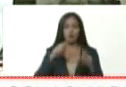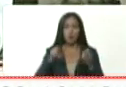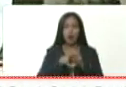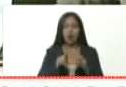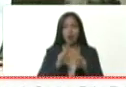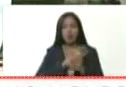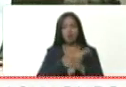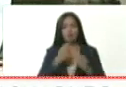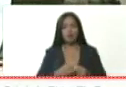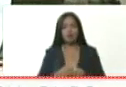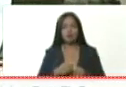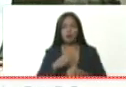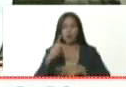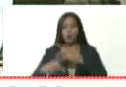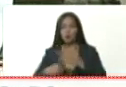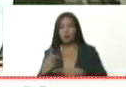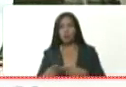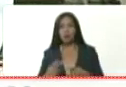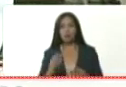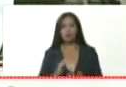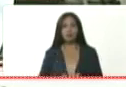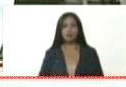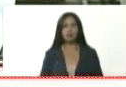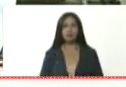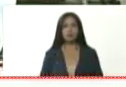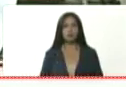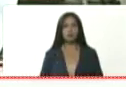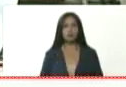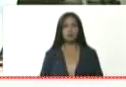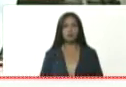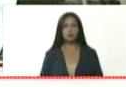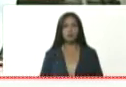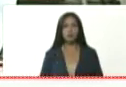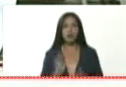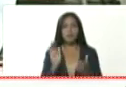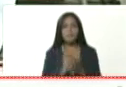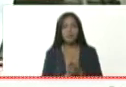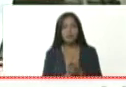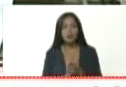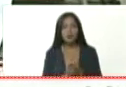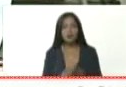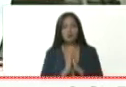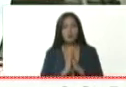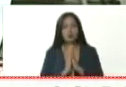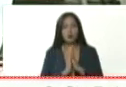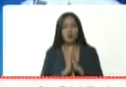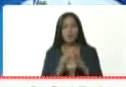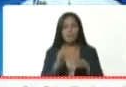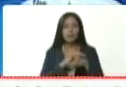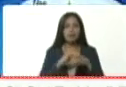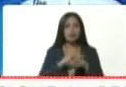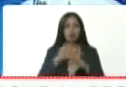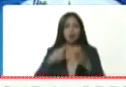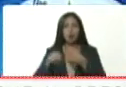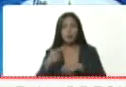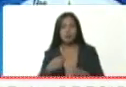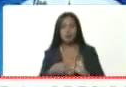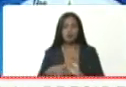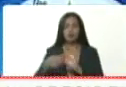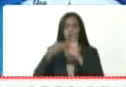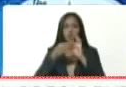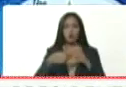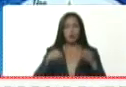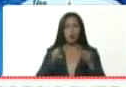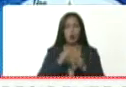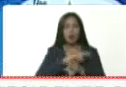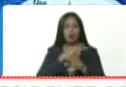productivas de todos los compañero ministro de comercio articular